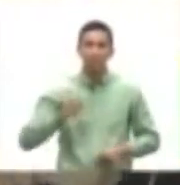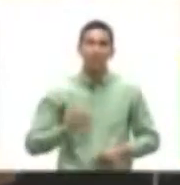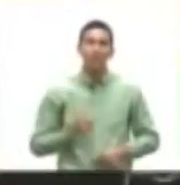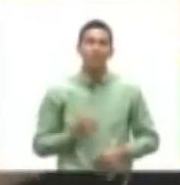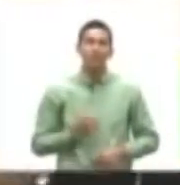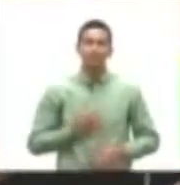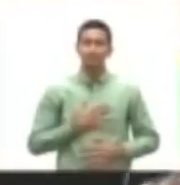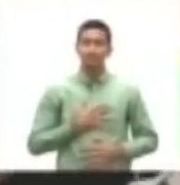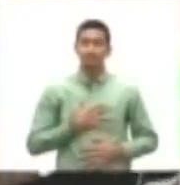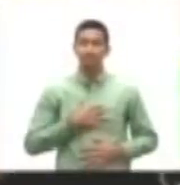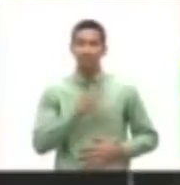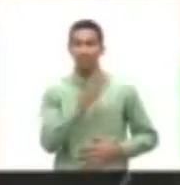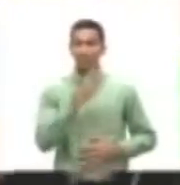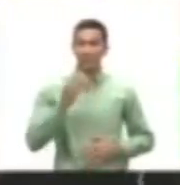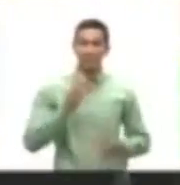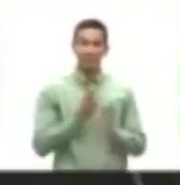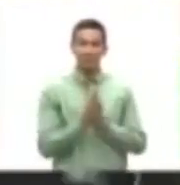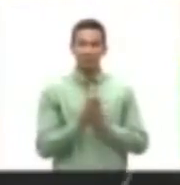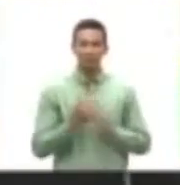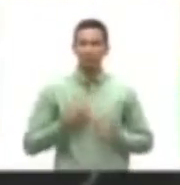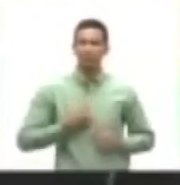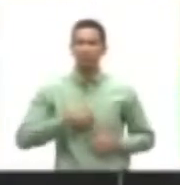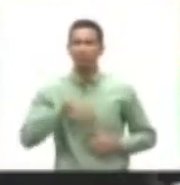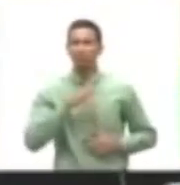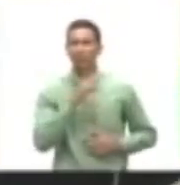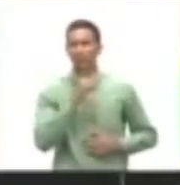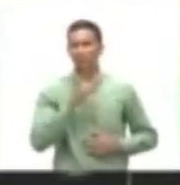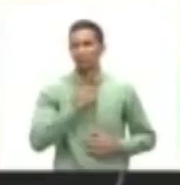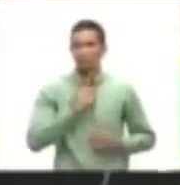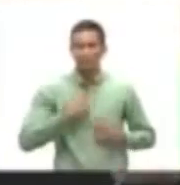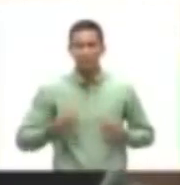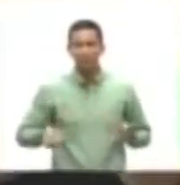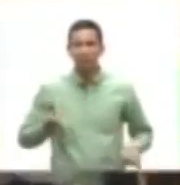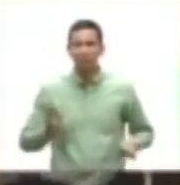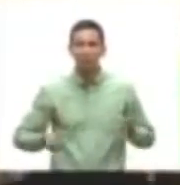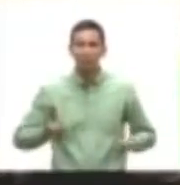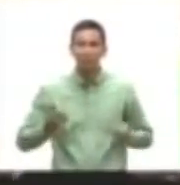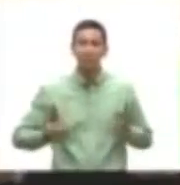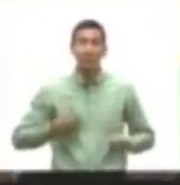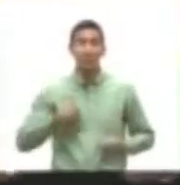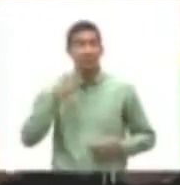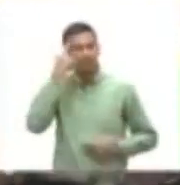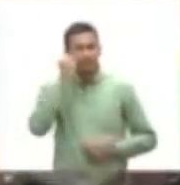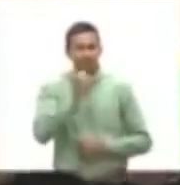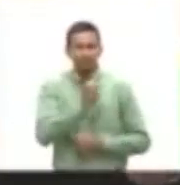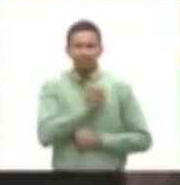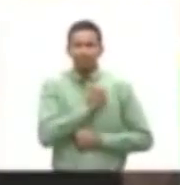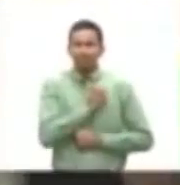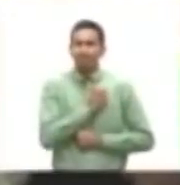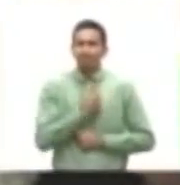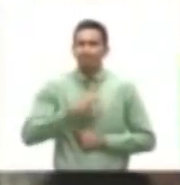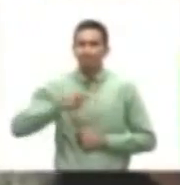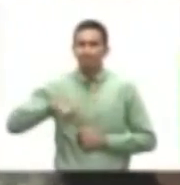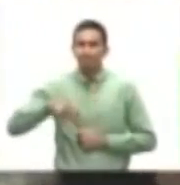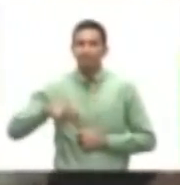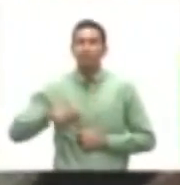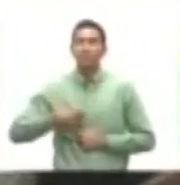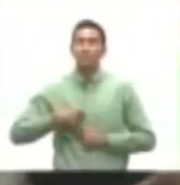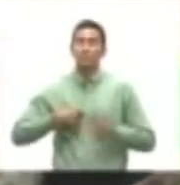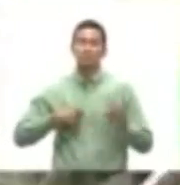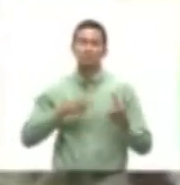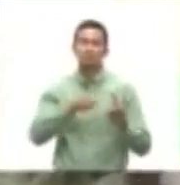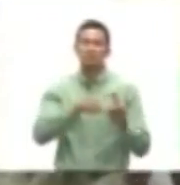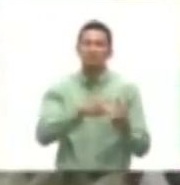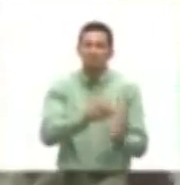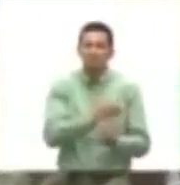barranquillera, soy currambera, apasionada por mi carrera, futura abogada, pero mi primer amor siempre fue Barranquilla y su